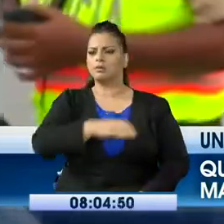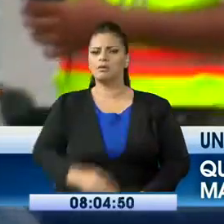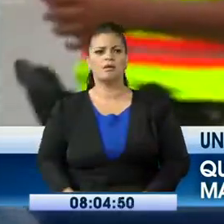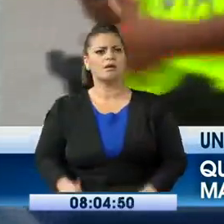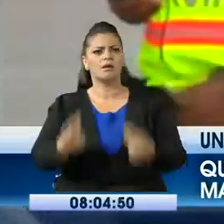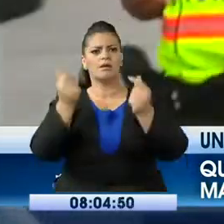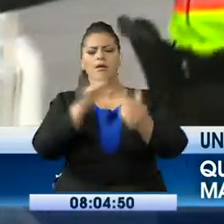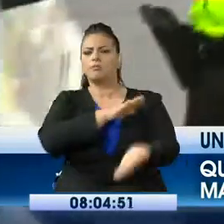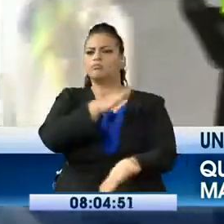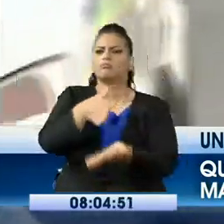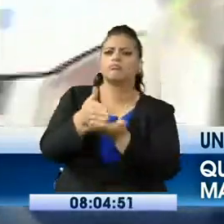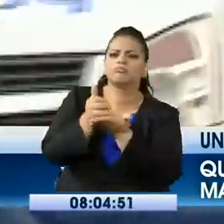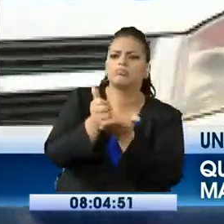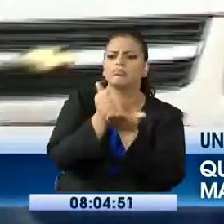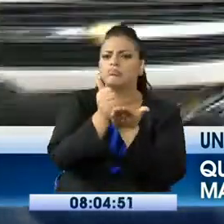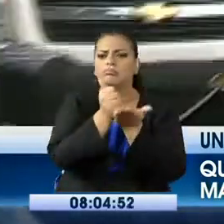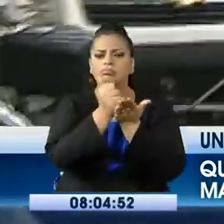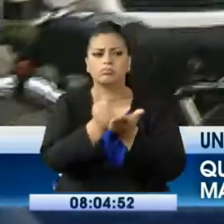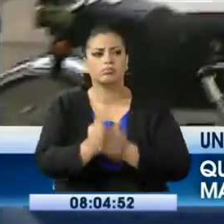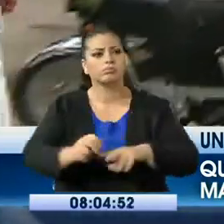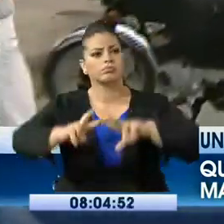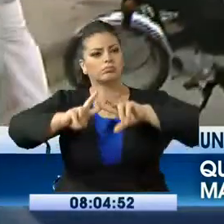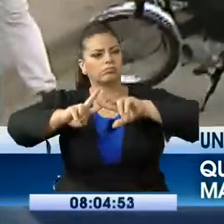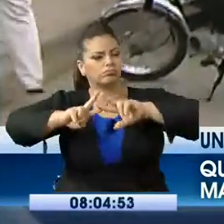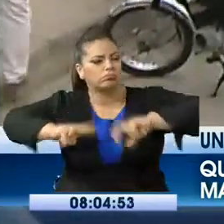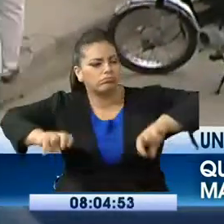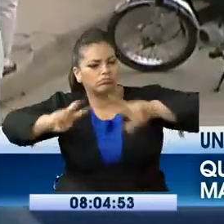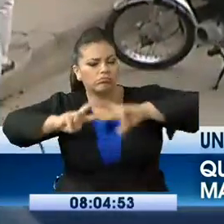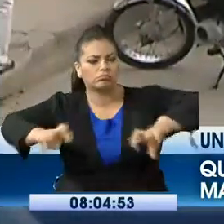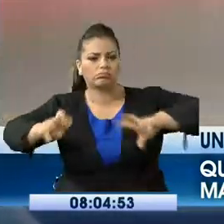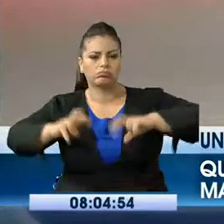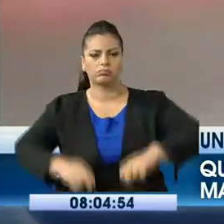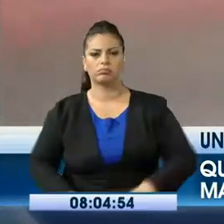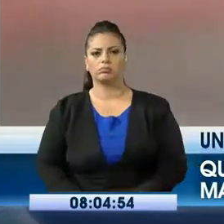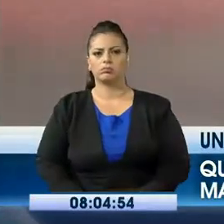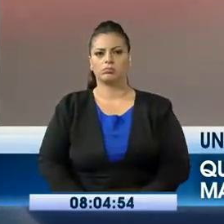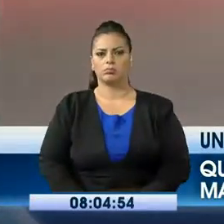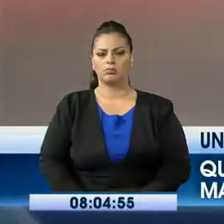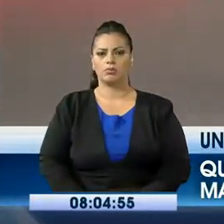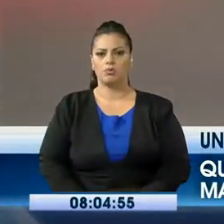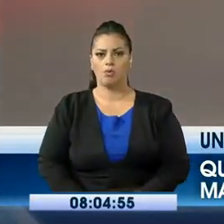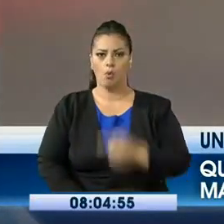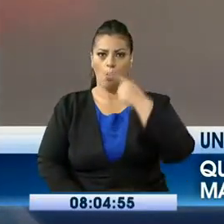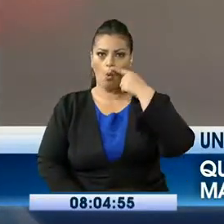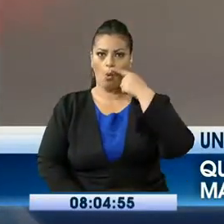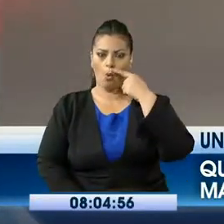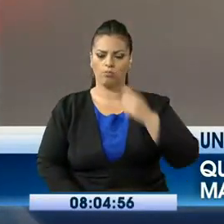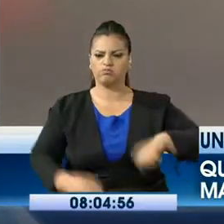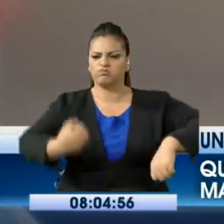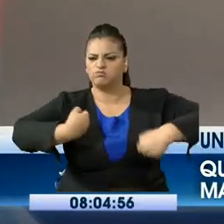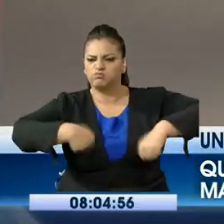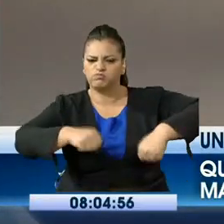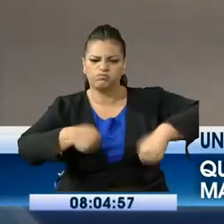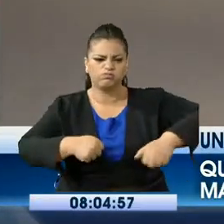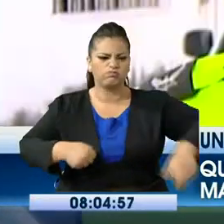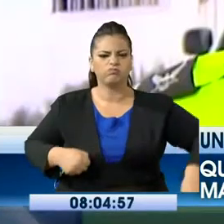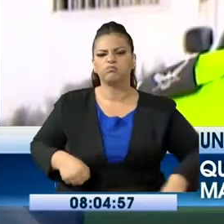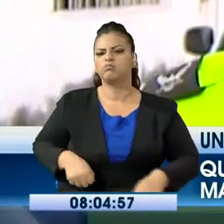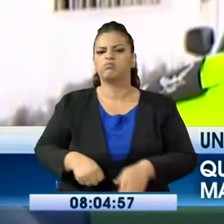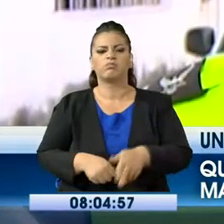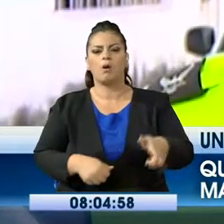para empezar las investigaciones sense que sujetos en una moto abrieron fuego en contra de uno de los habitantes de mapasingue este